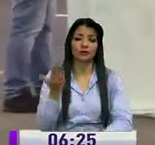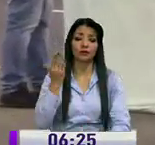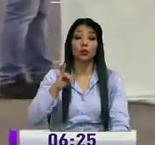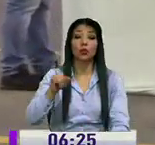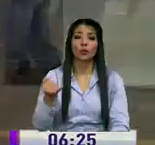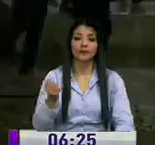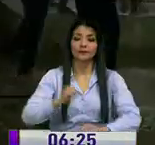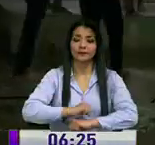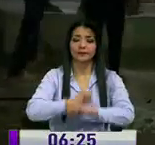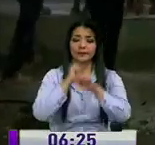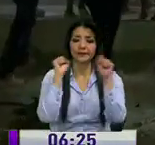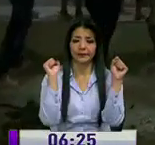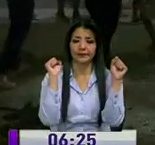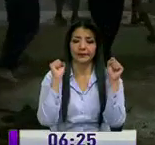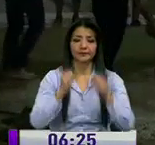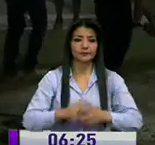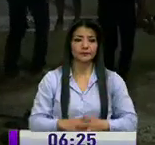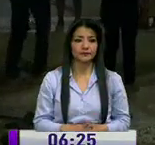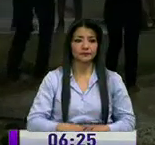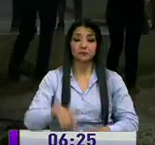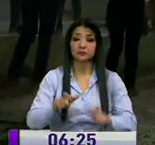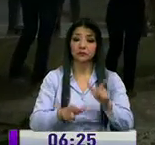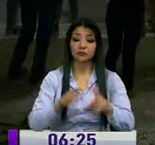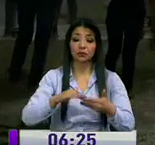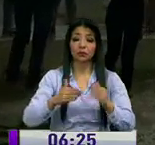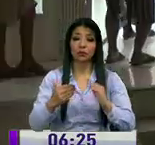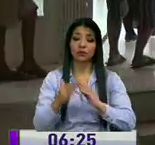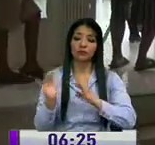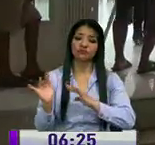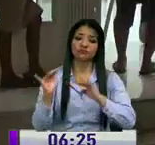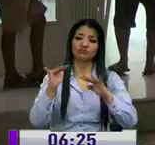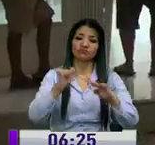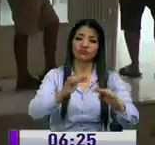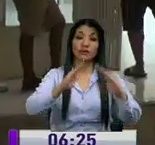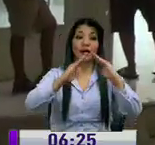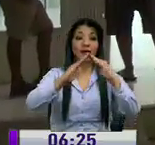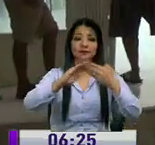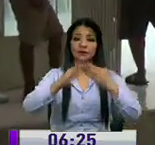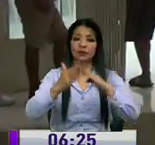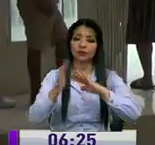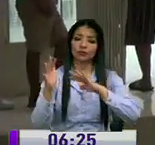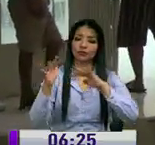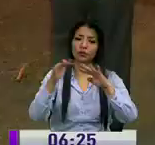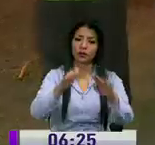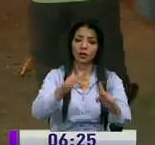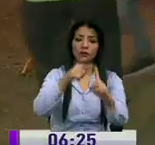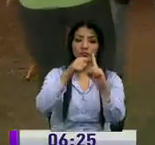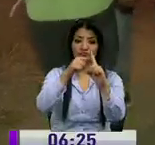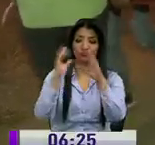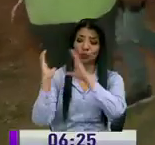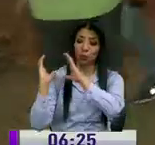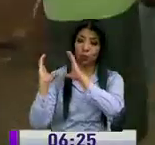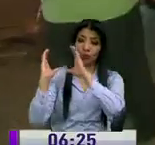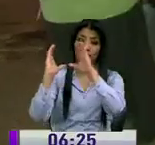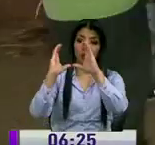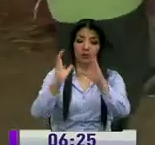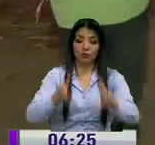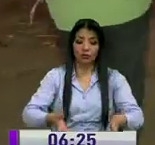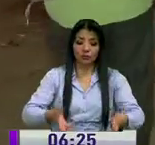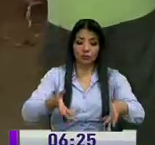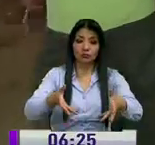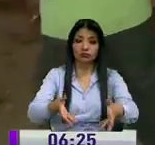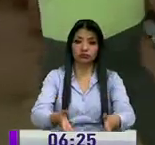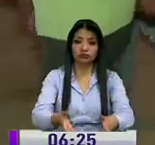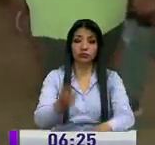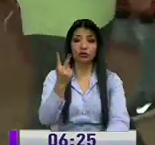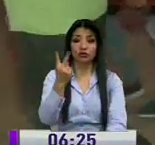jueves, habitantes de la pequeña población se acercaron hasta la casa comunal para recibir el cuerpo de la mujer que deja en la orfandad a